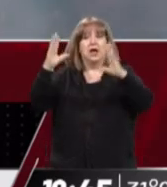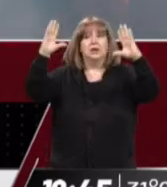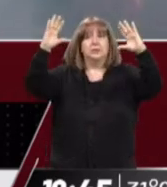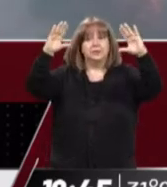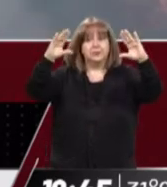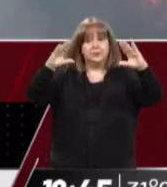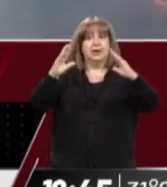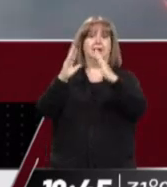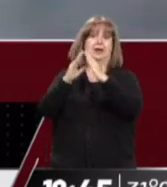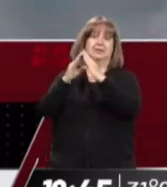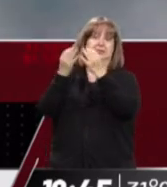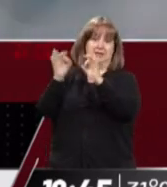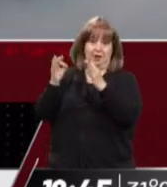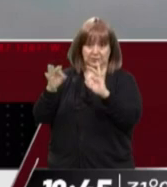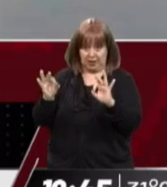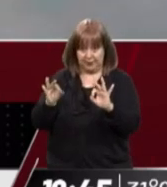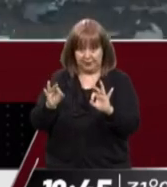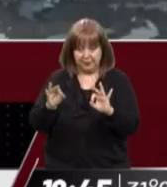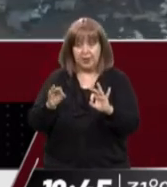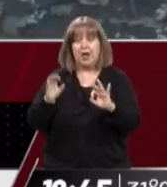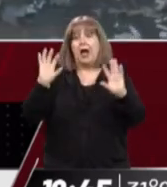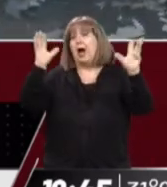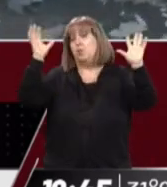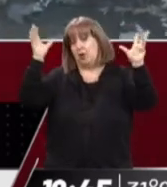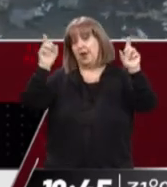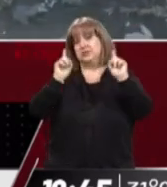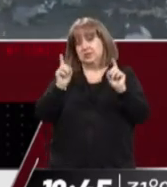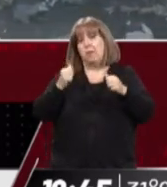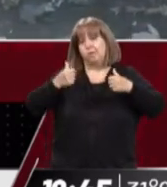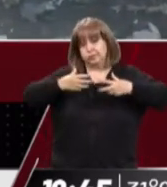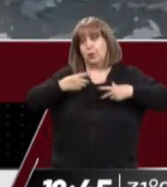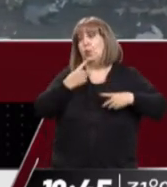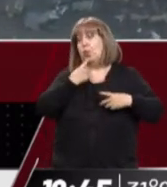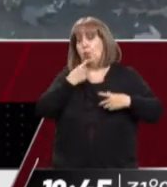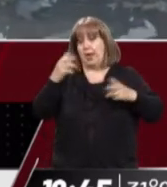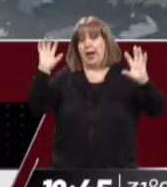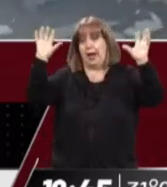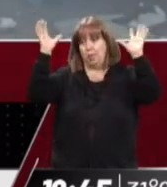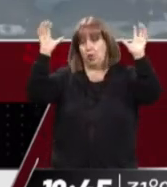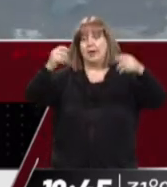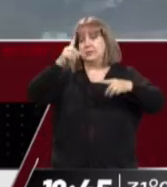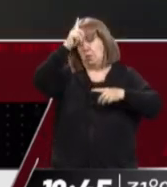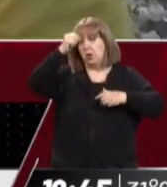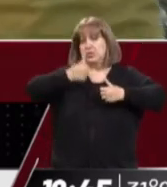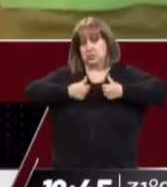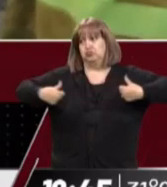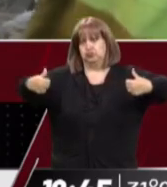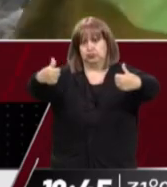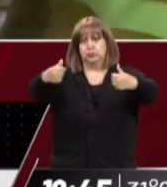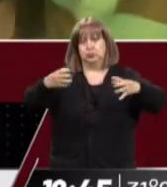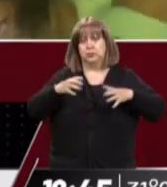afectadas las casas les quería comentar ante cualquier contingencia de personal policial también